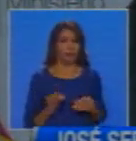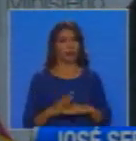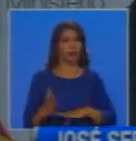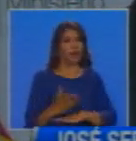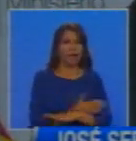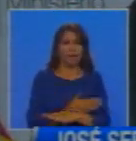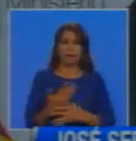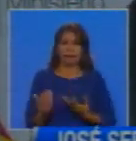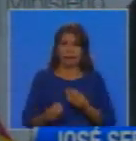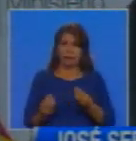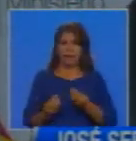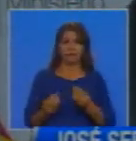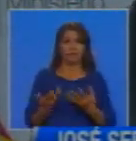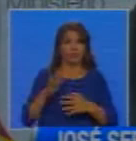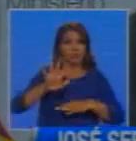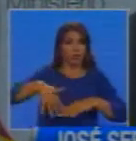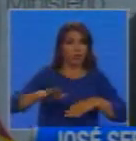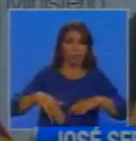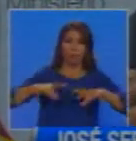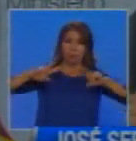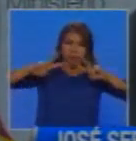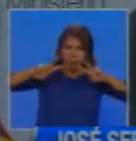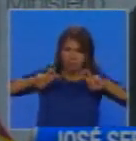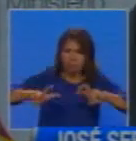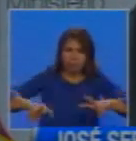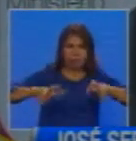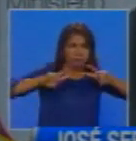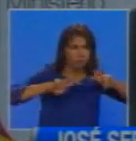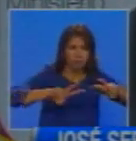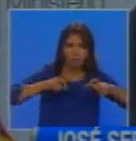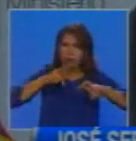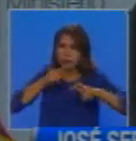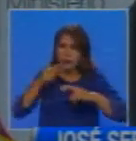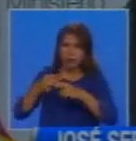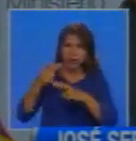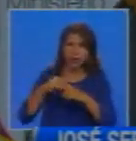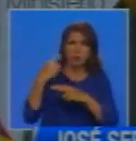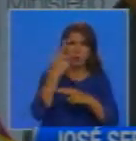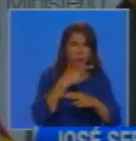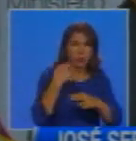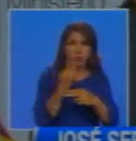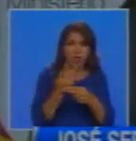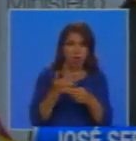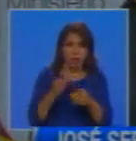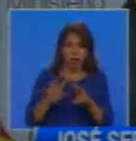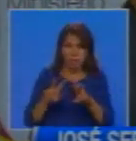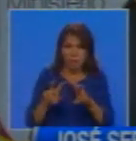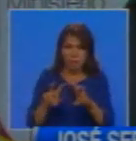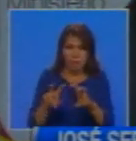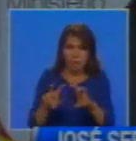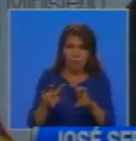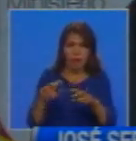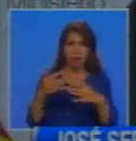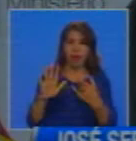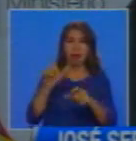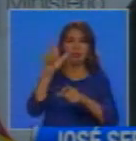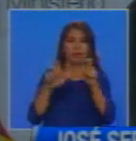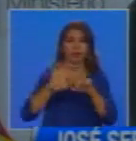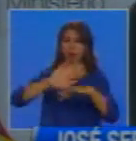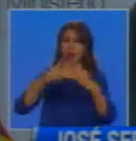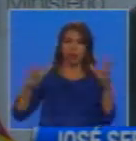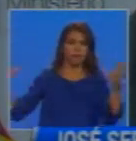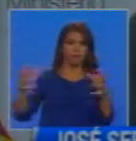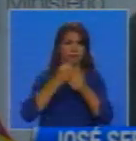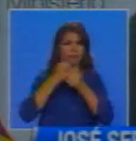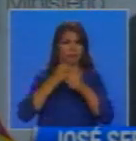trabajo de inteligencia en estos 5 meses para desarticular a la banda por completo. No es el delito que se realiza en sí el